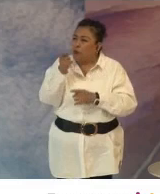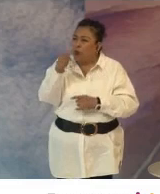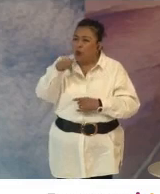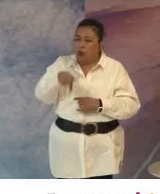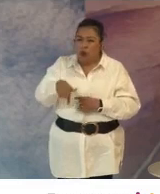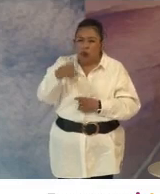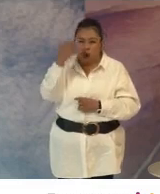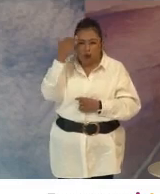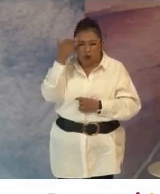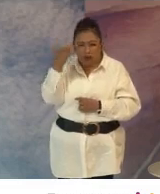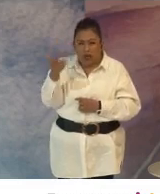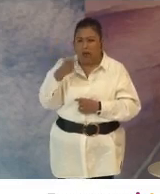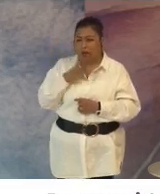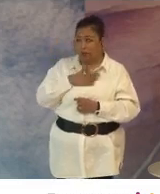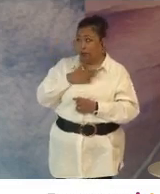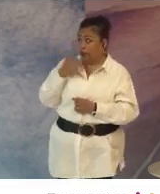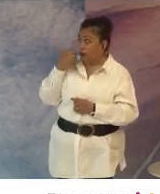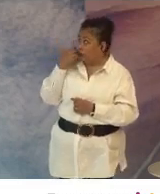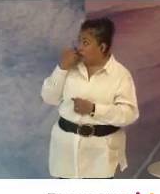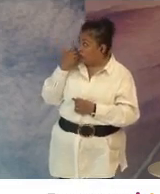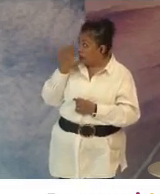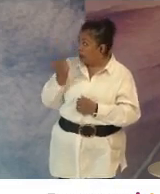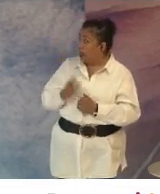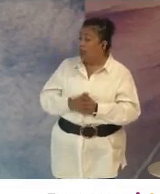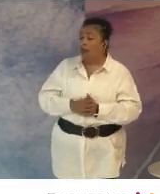época. Y quisiera